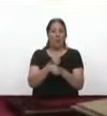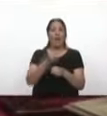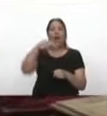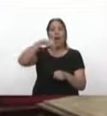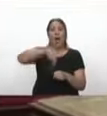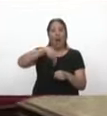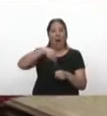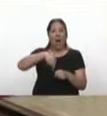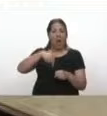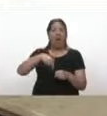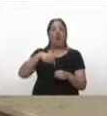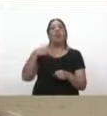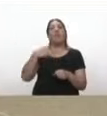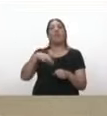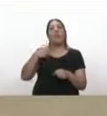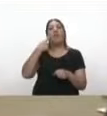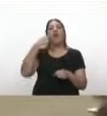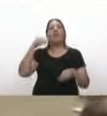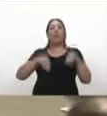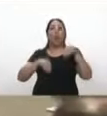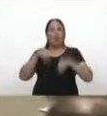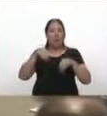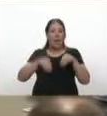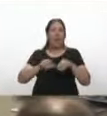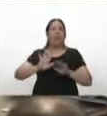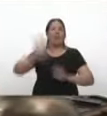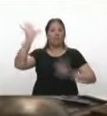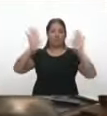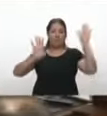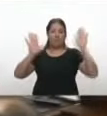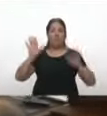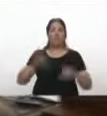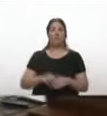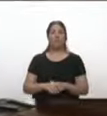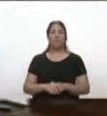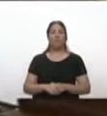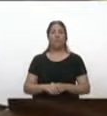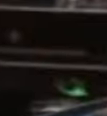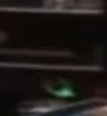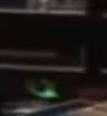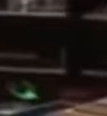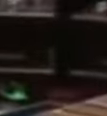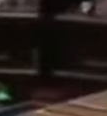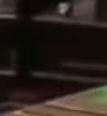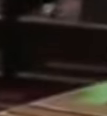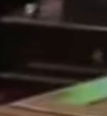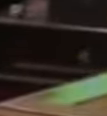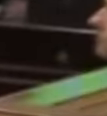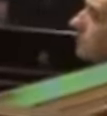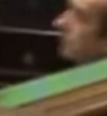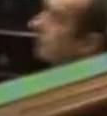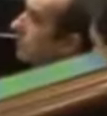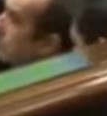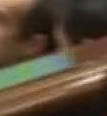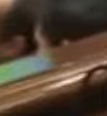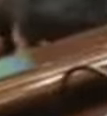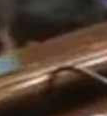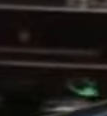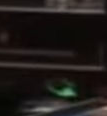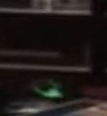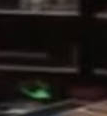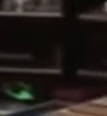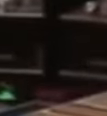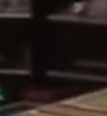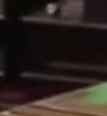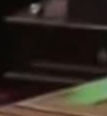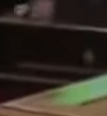y cualquier senador también podía haber pedido eso, ¿no? Ah, perdón, eso te lo quería aclarar. Claro. Uno no le va a pedir al kirchnerismo que defendió esto ayer que abriera la